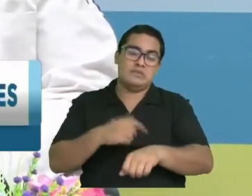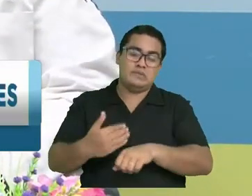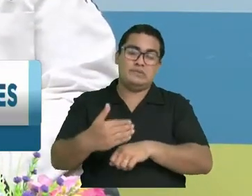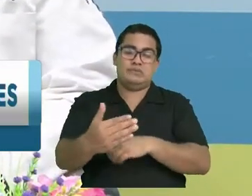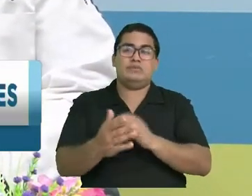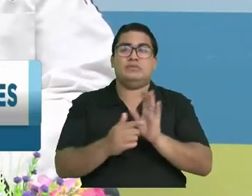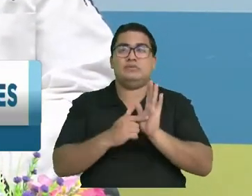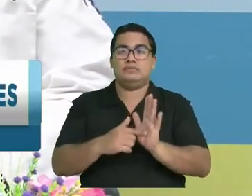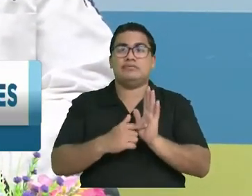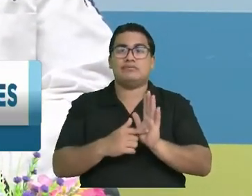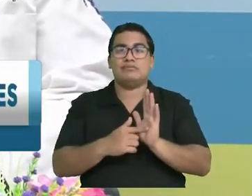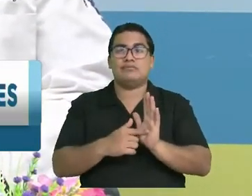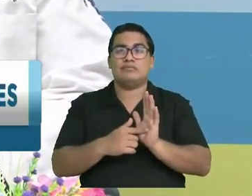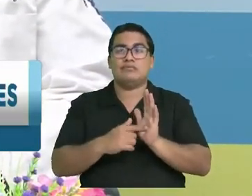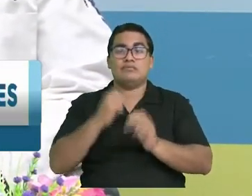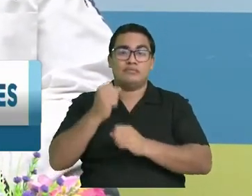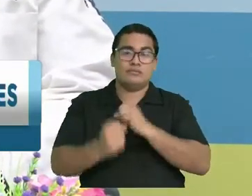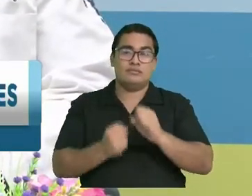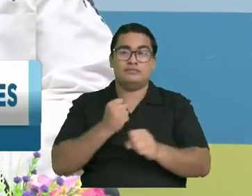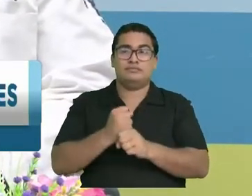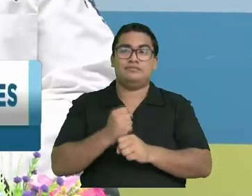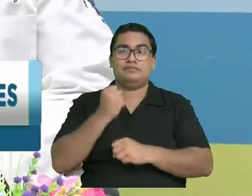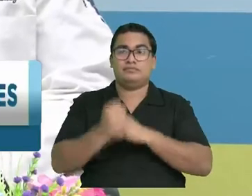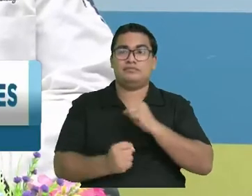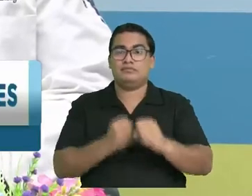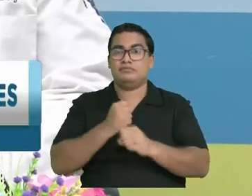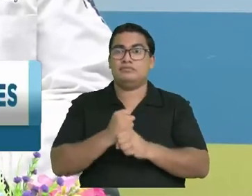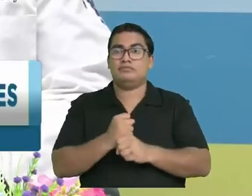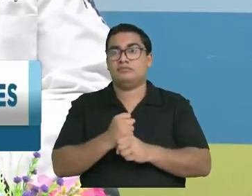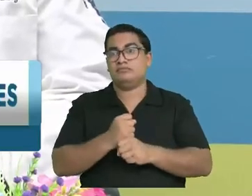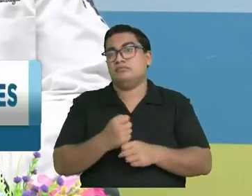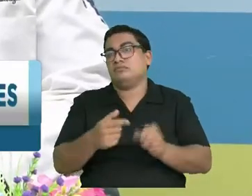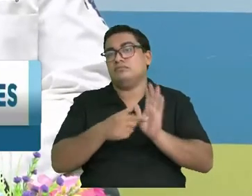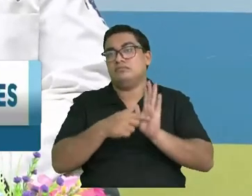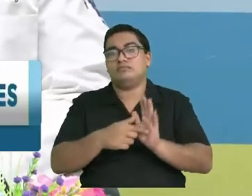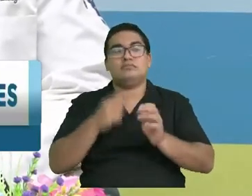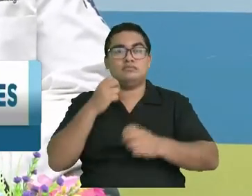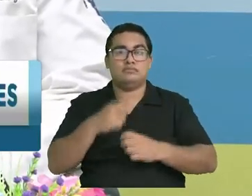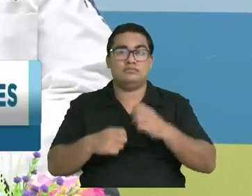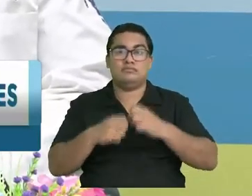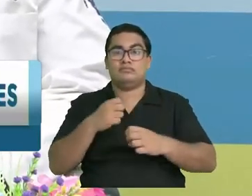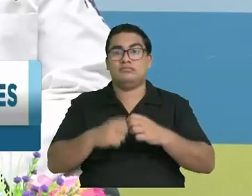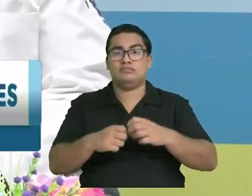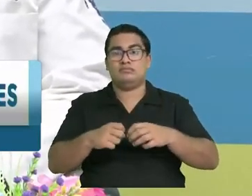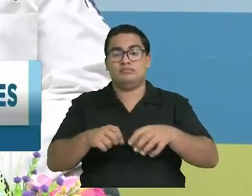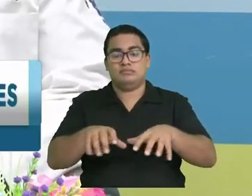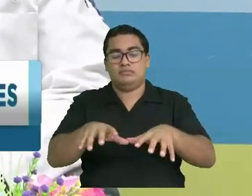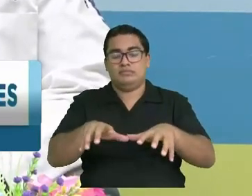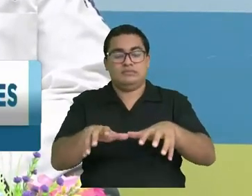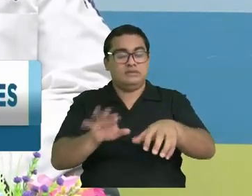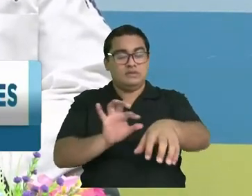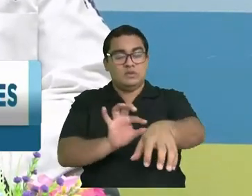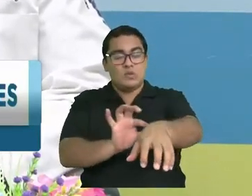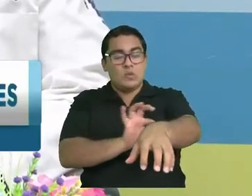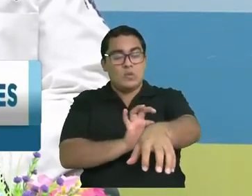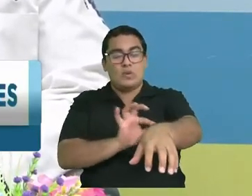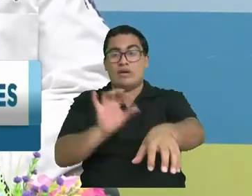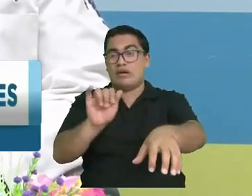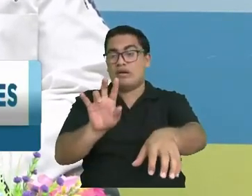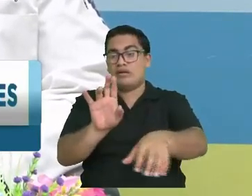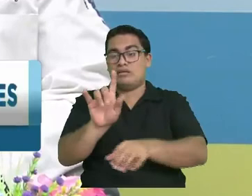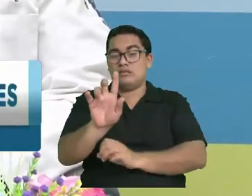sea, posiblemente lleve años, sí origina un daño articular. Y el problema de la artrosis es que una